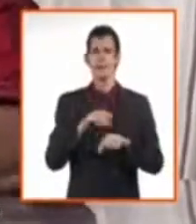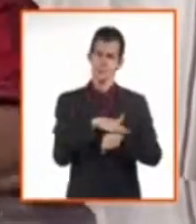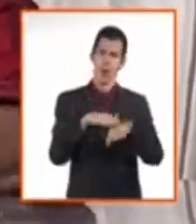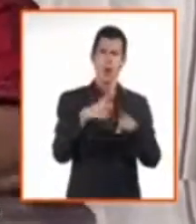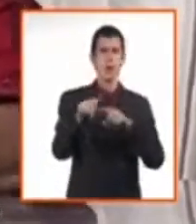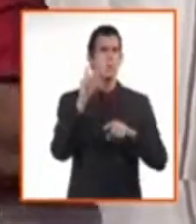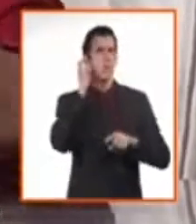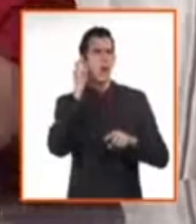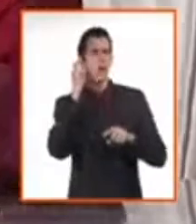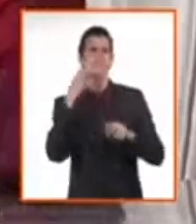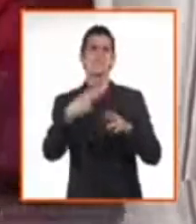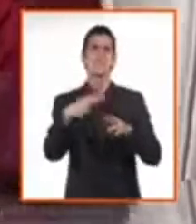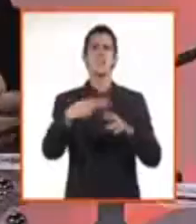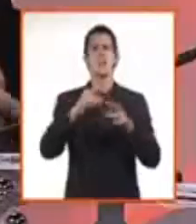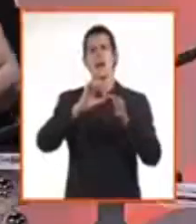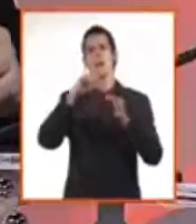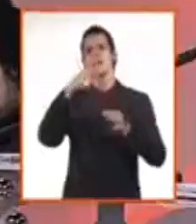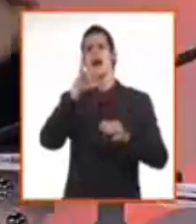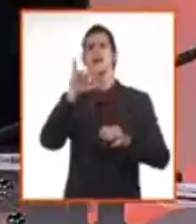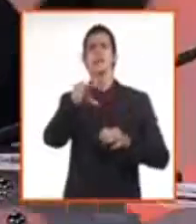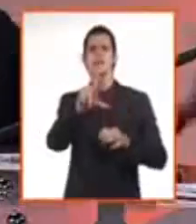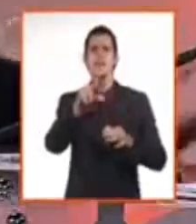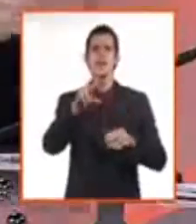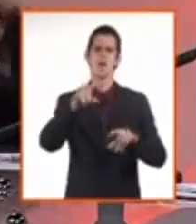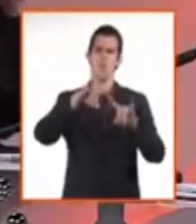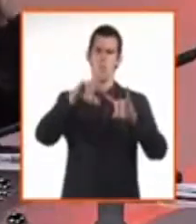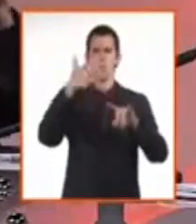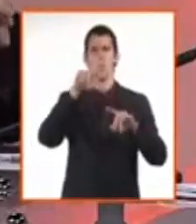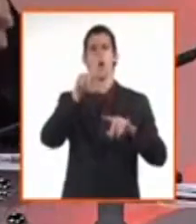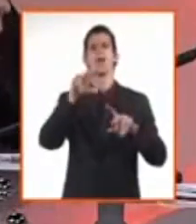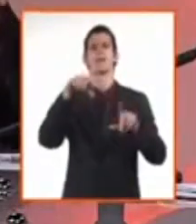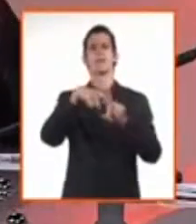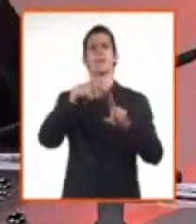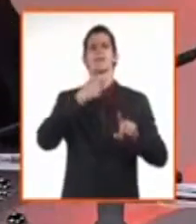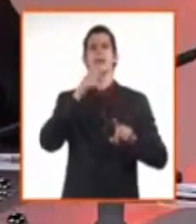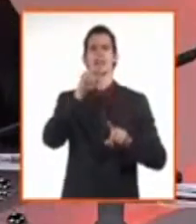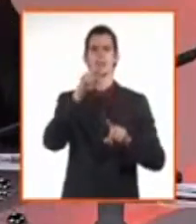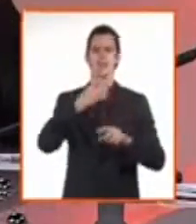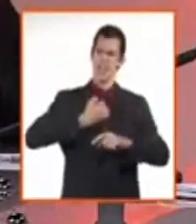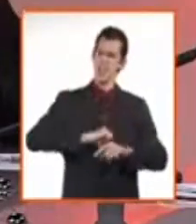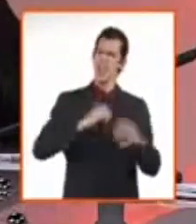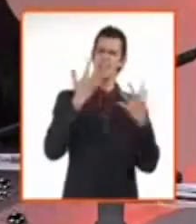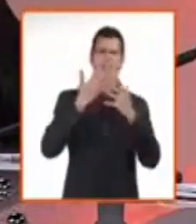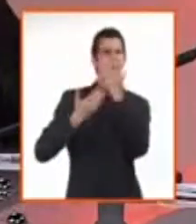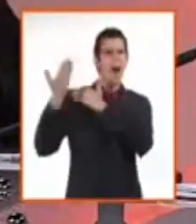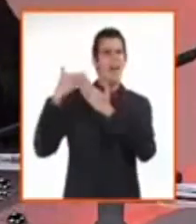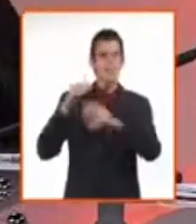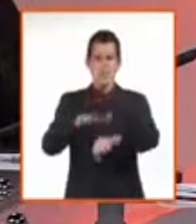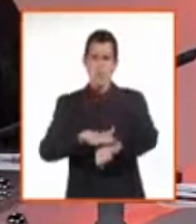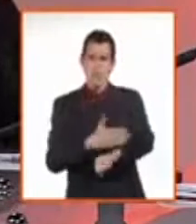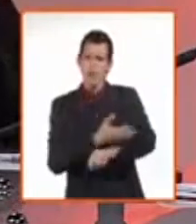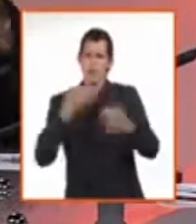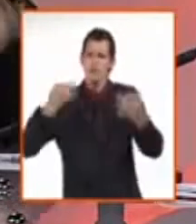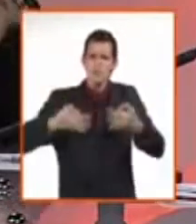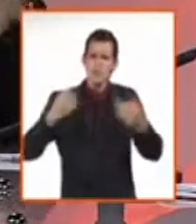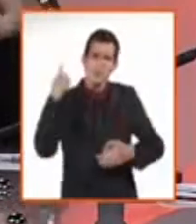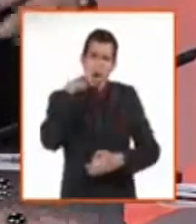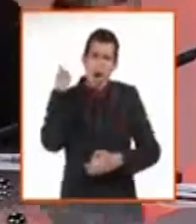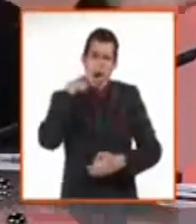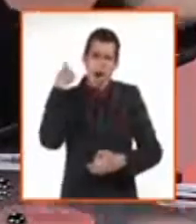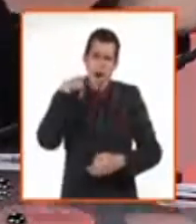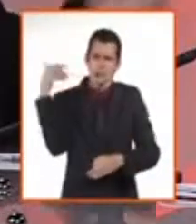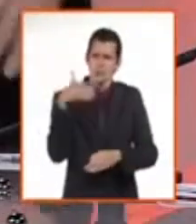kuwaití y muchachos jóvenes muchachas y muchachos jóvenes ahí organizando esta esta cumbre que ha dado espacio